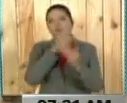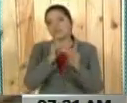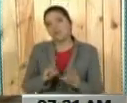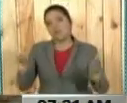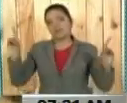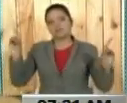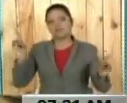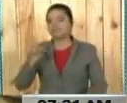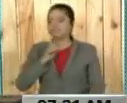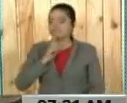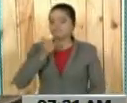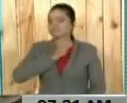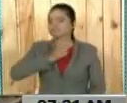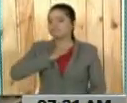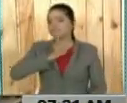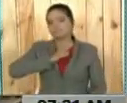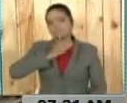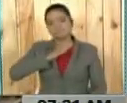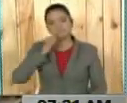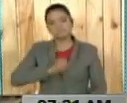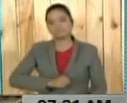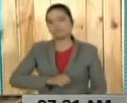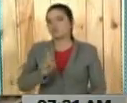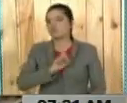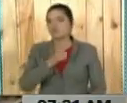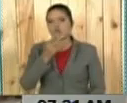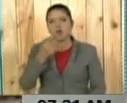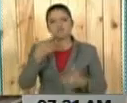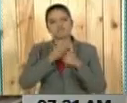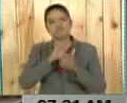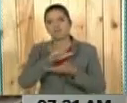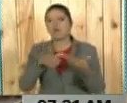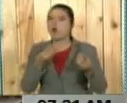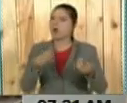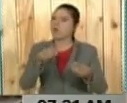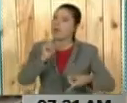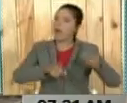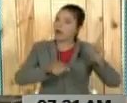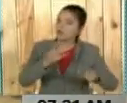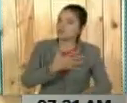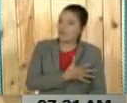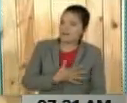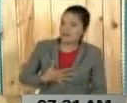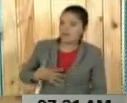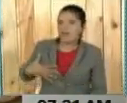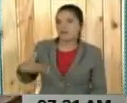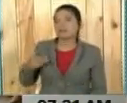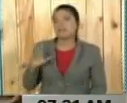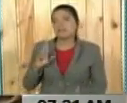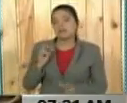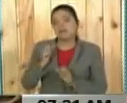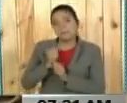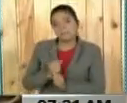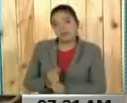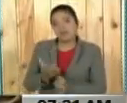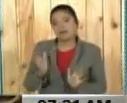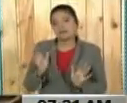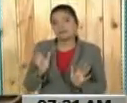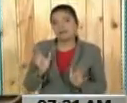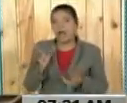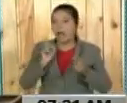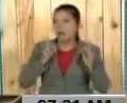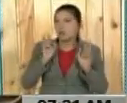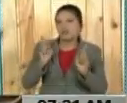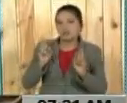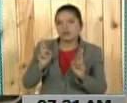no irrumpe violentamente, como algunos quieren, desean y como esperan muchos en